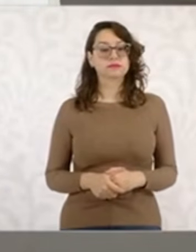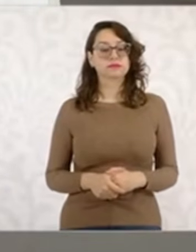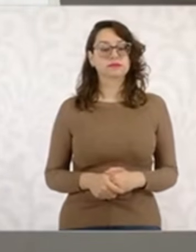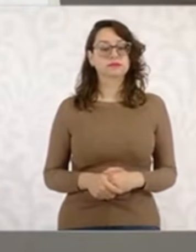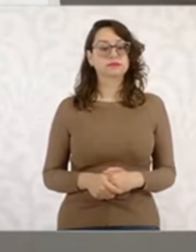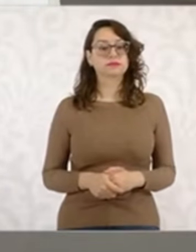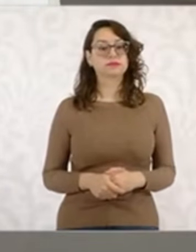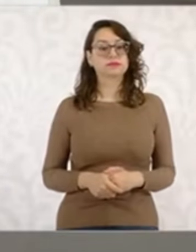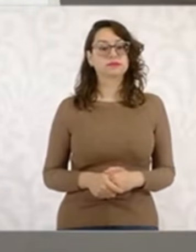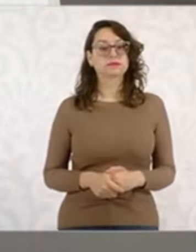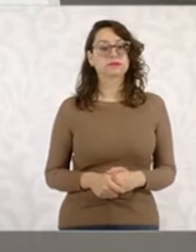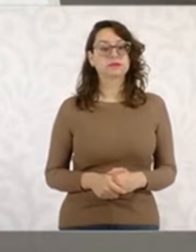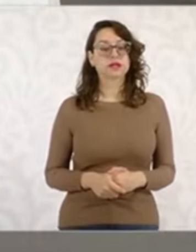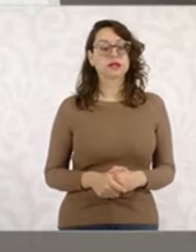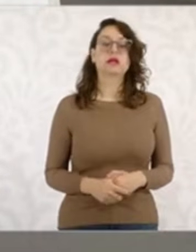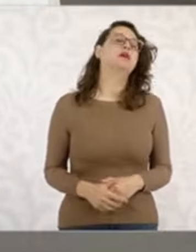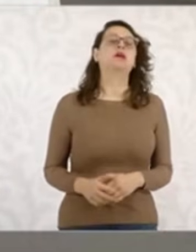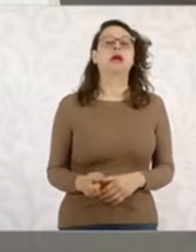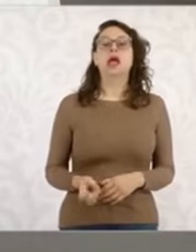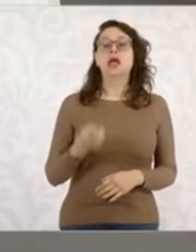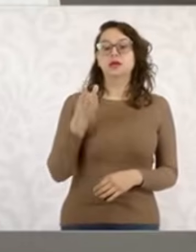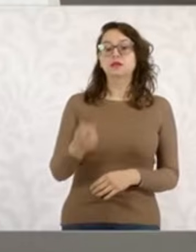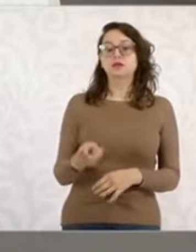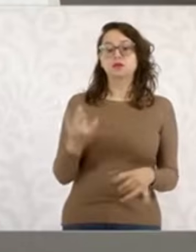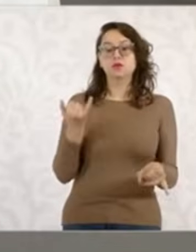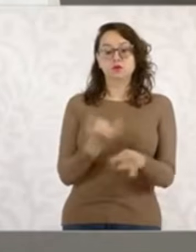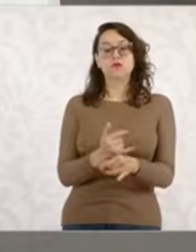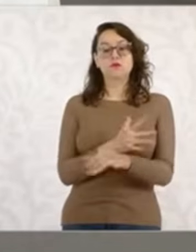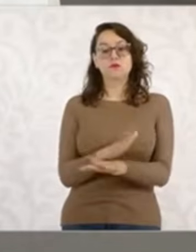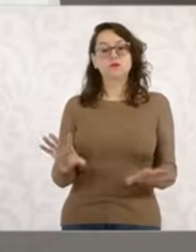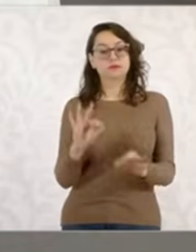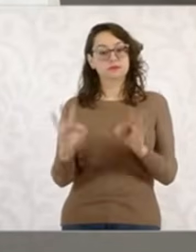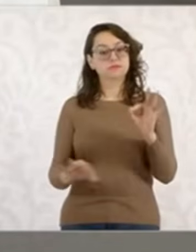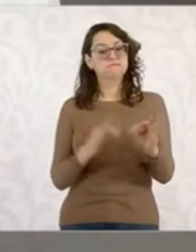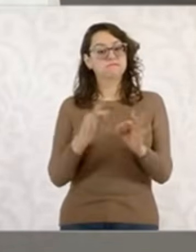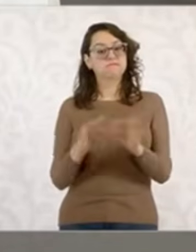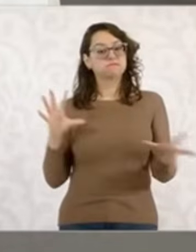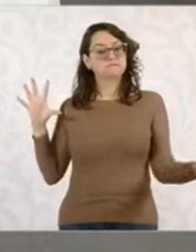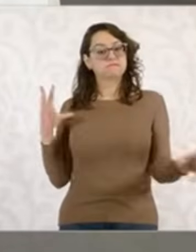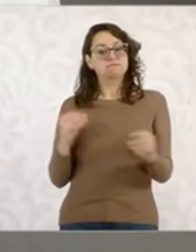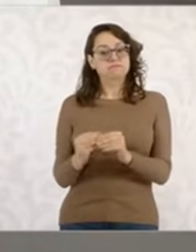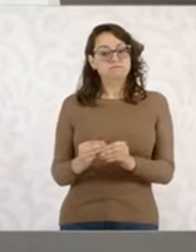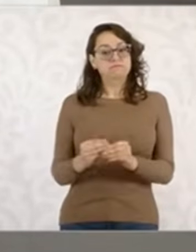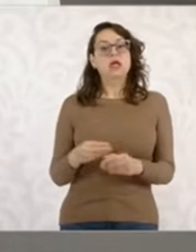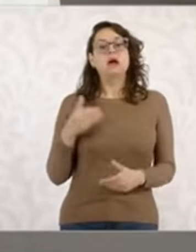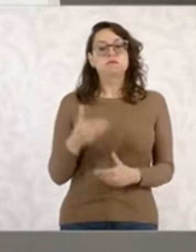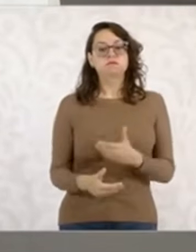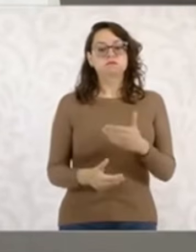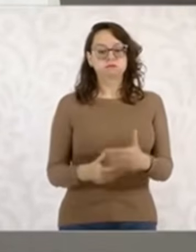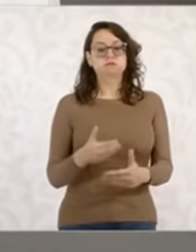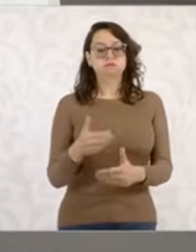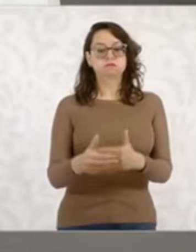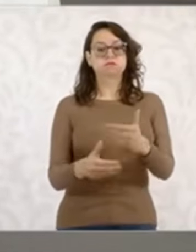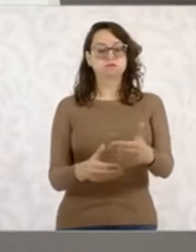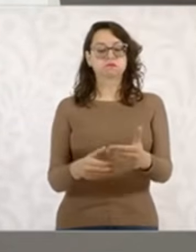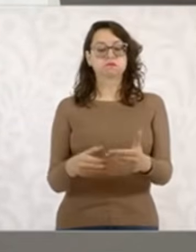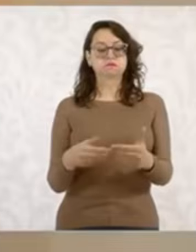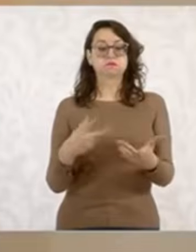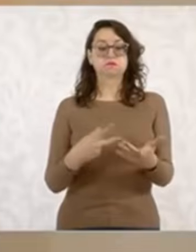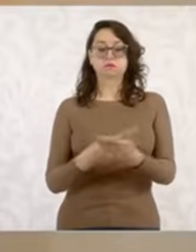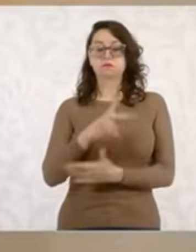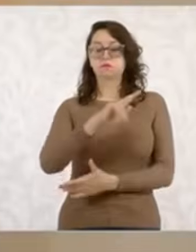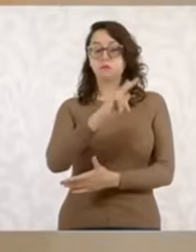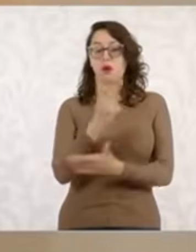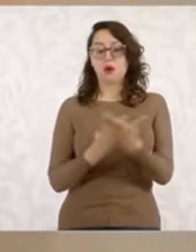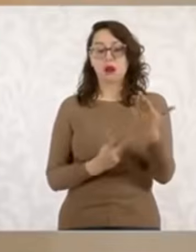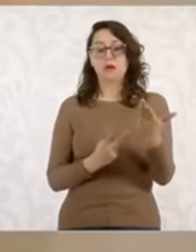Sí, creo que ya con esto concluimos el resumen general de los avances de este gran